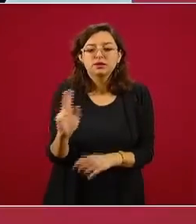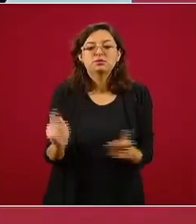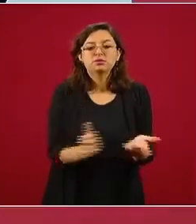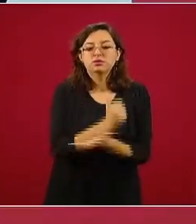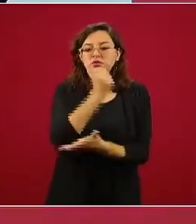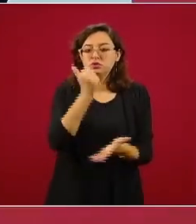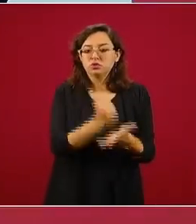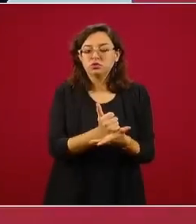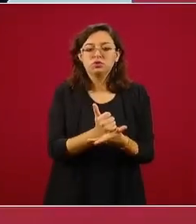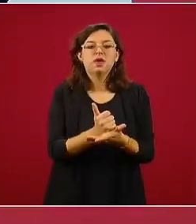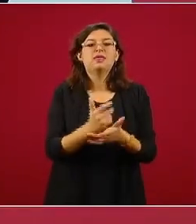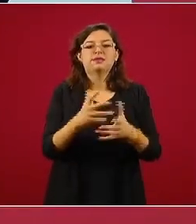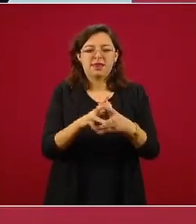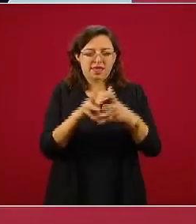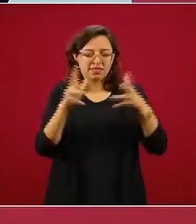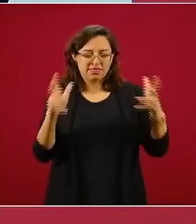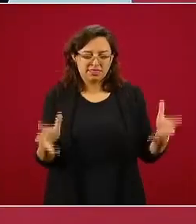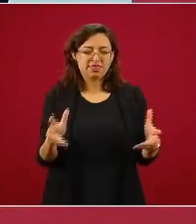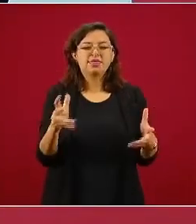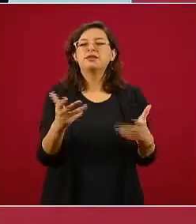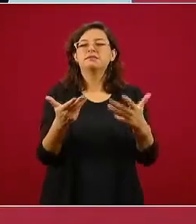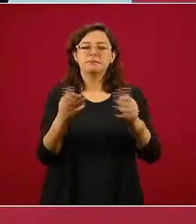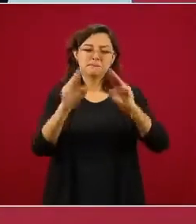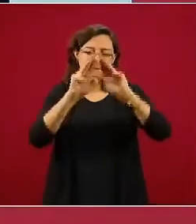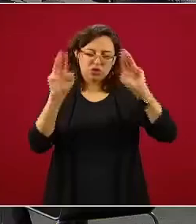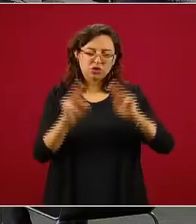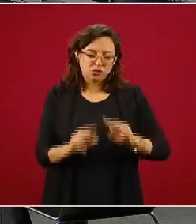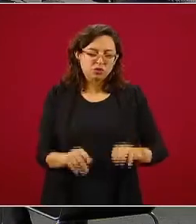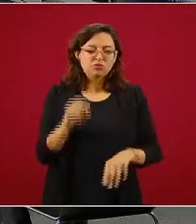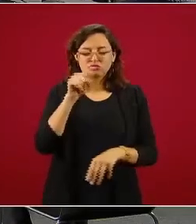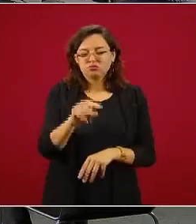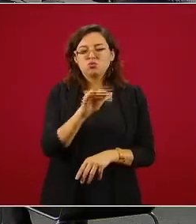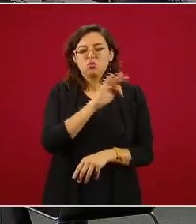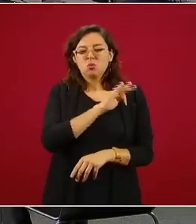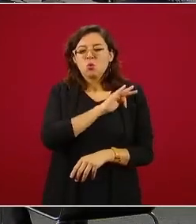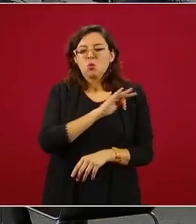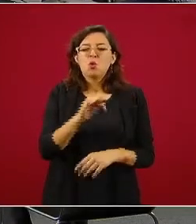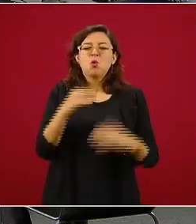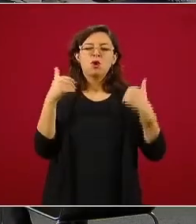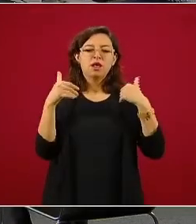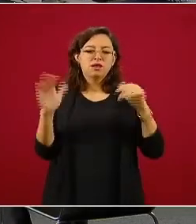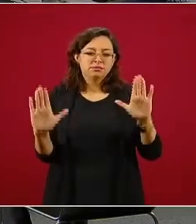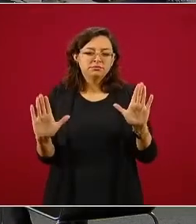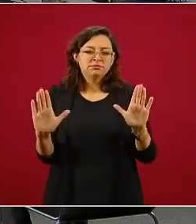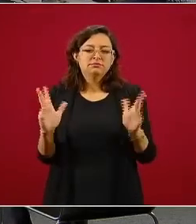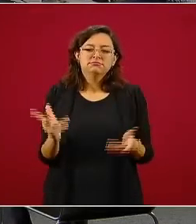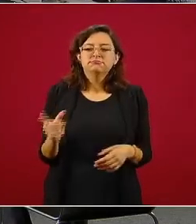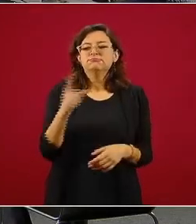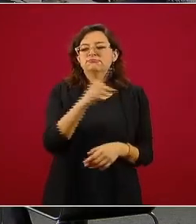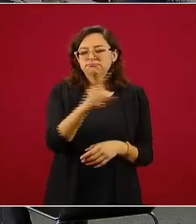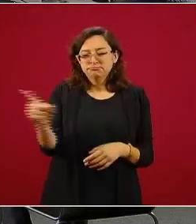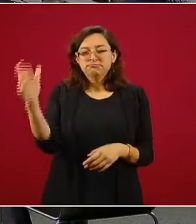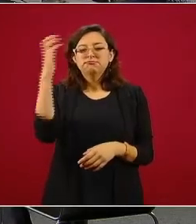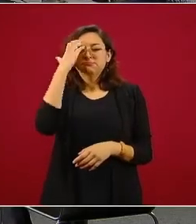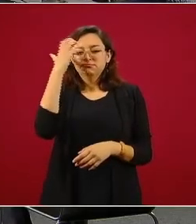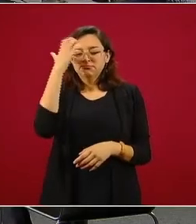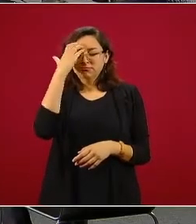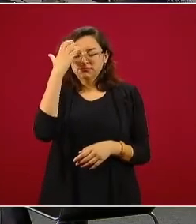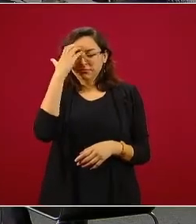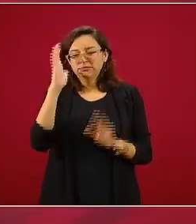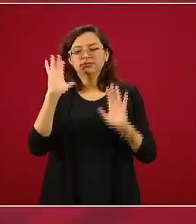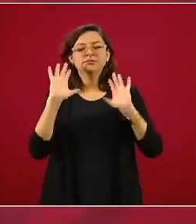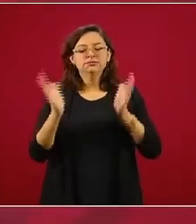zonas metropolitanas. Y como en este momento la mayoría está familiarizada y familiarizado con la curva